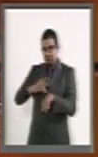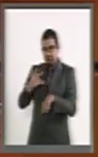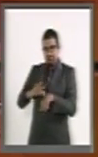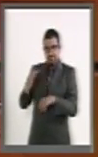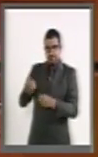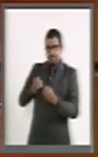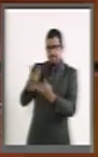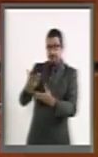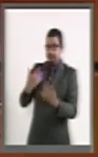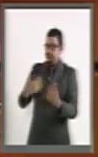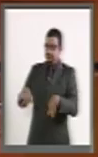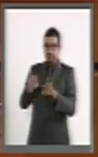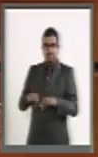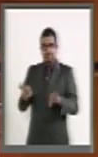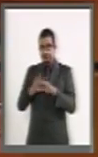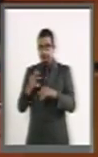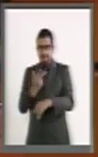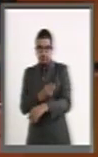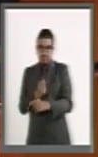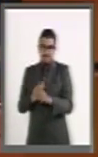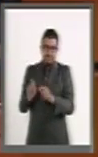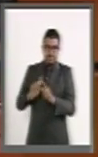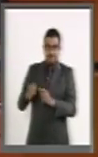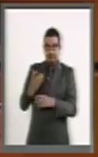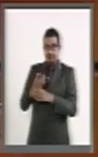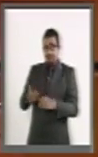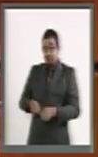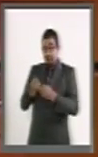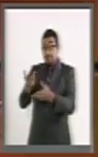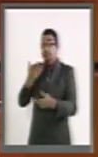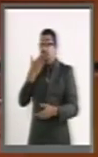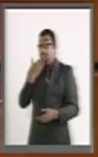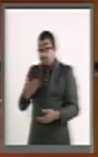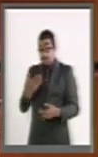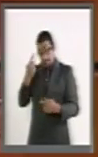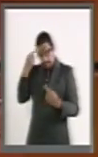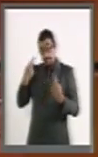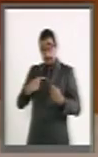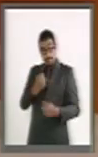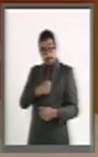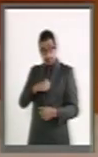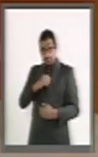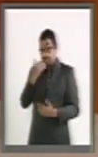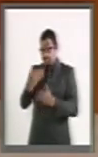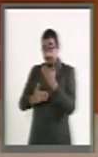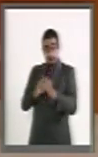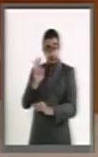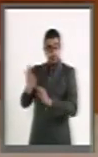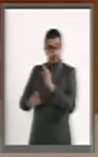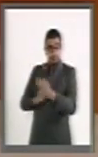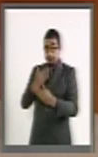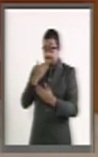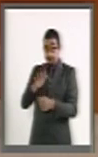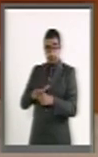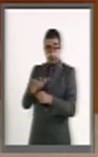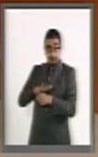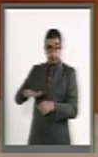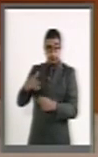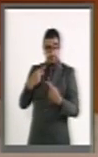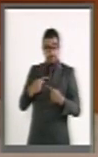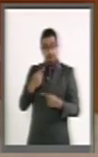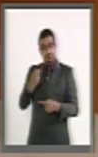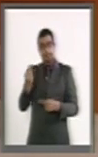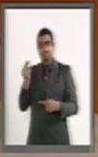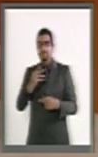son esenciales para garantizar la calidad de vida de los pacientes. En aras de lo anterior, es necesario dar